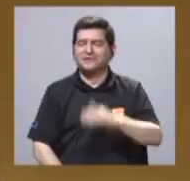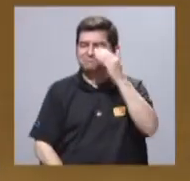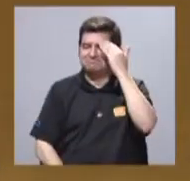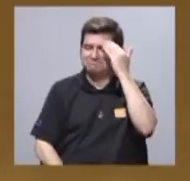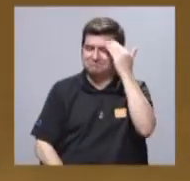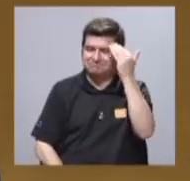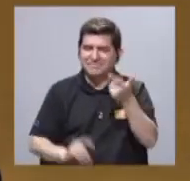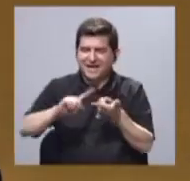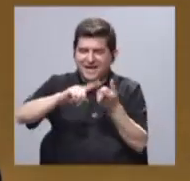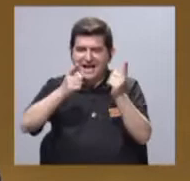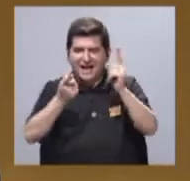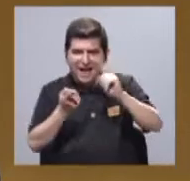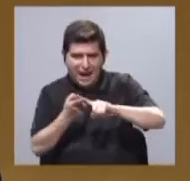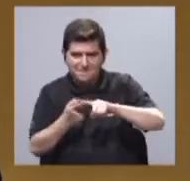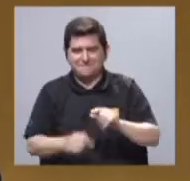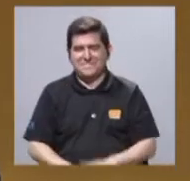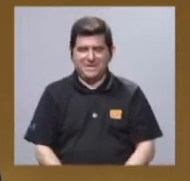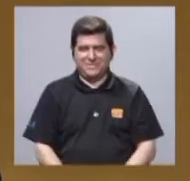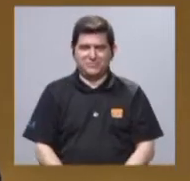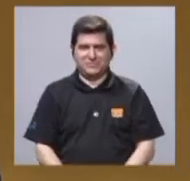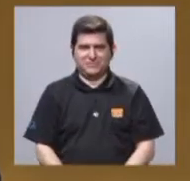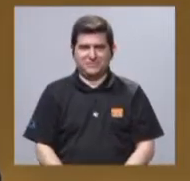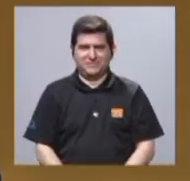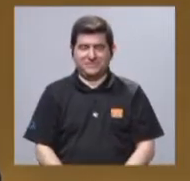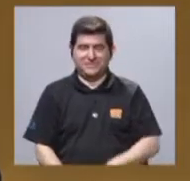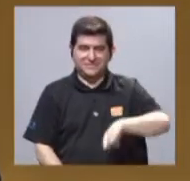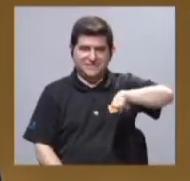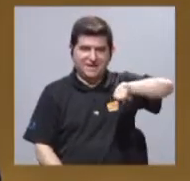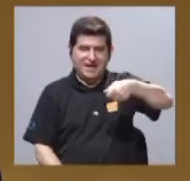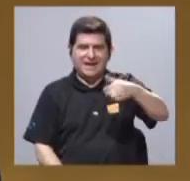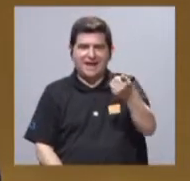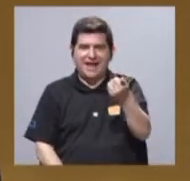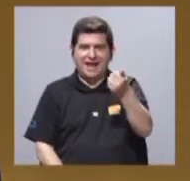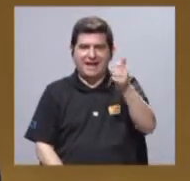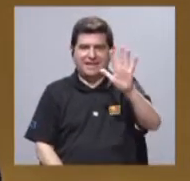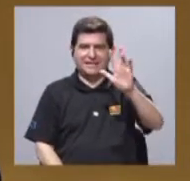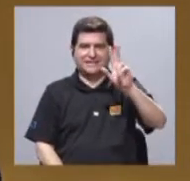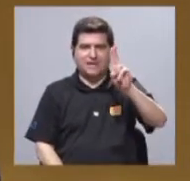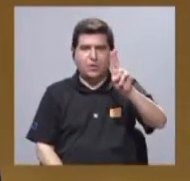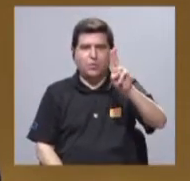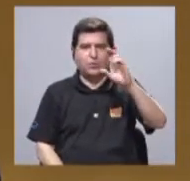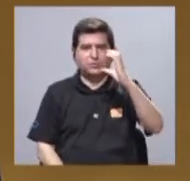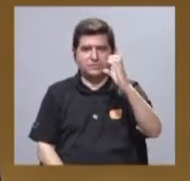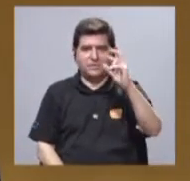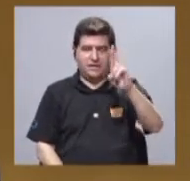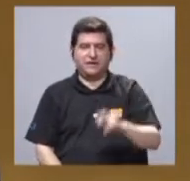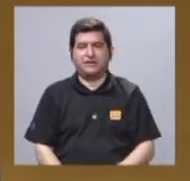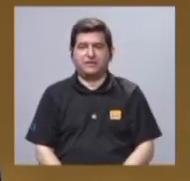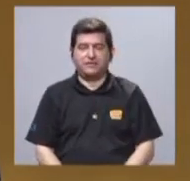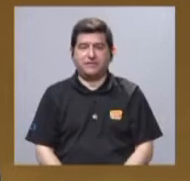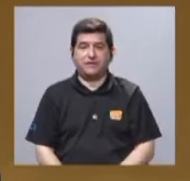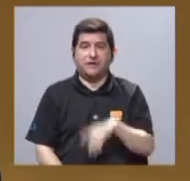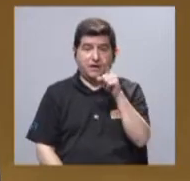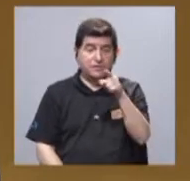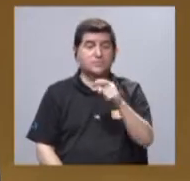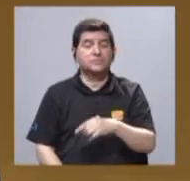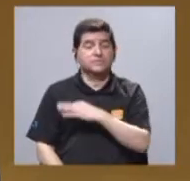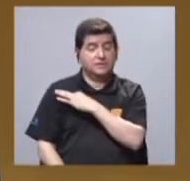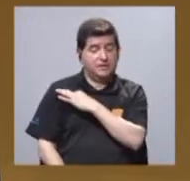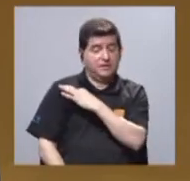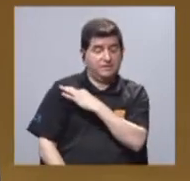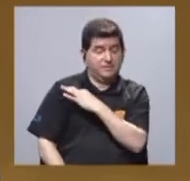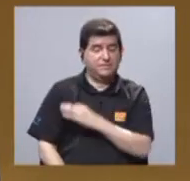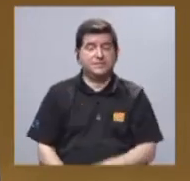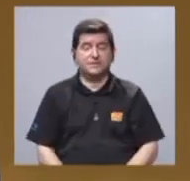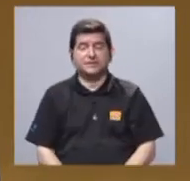Los saludamos, amigas y amigos de Canal 15 UCR, y los invitamos a